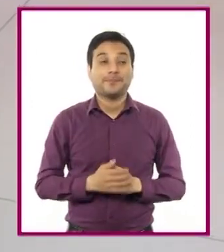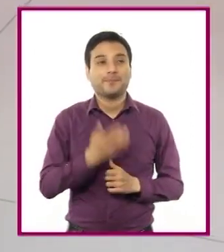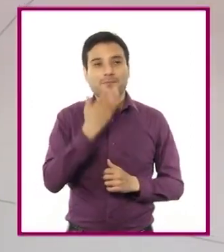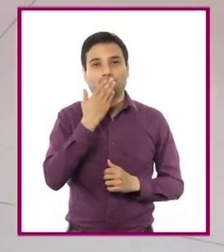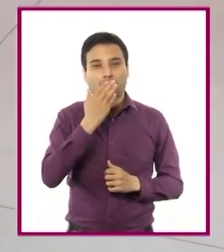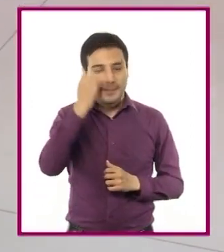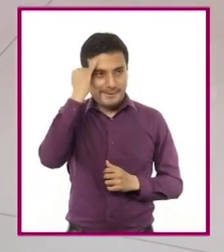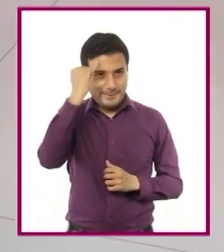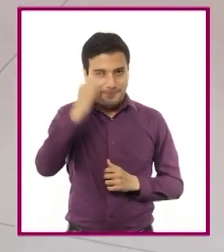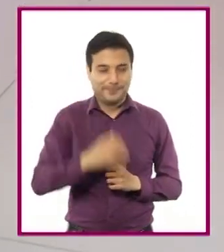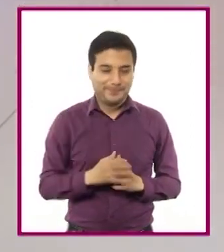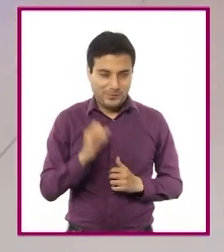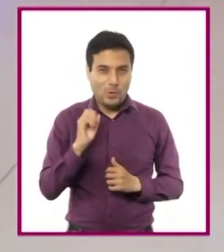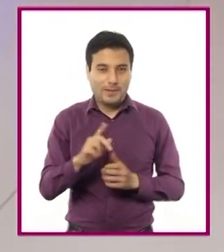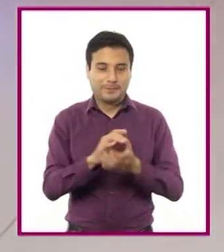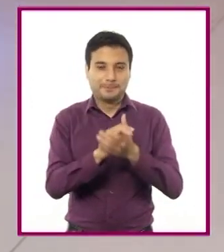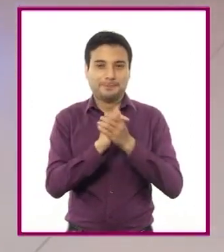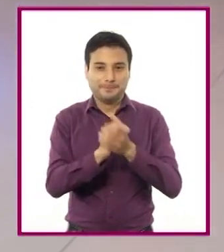a lanzar se ha dicho.